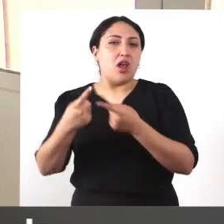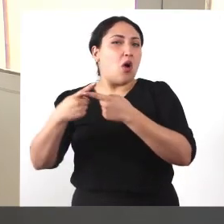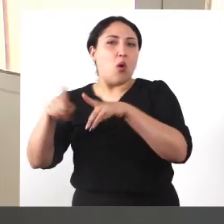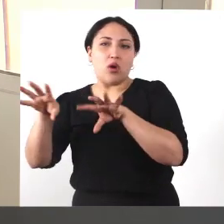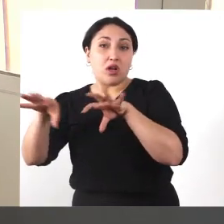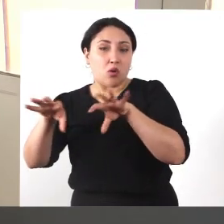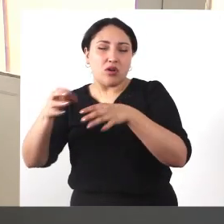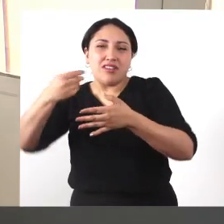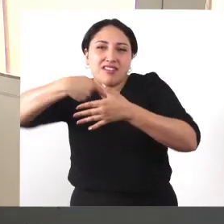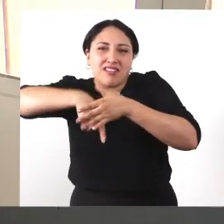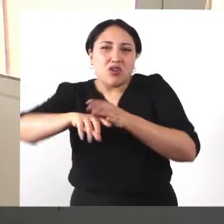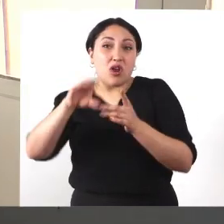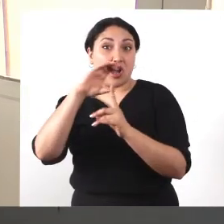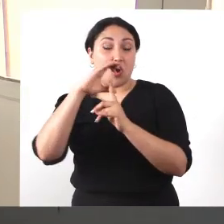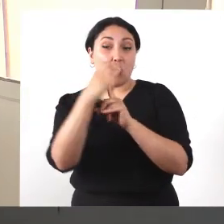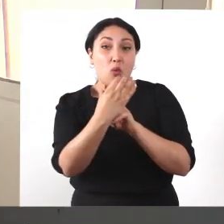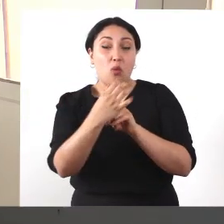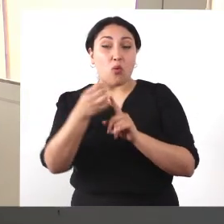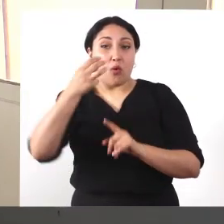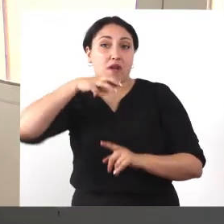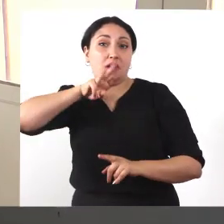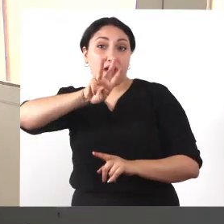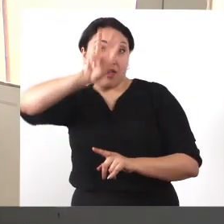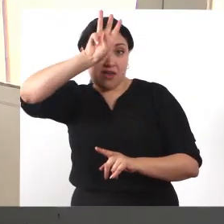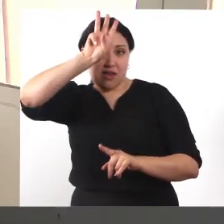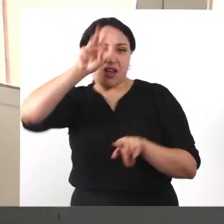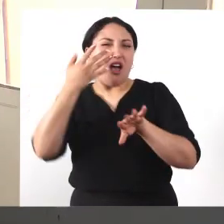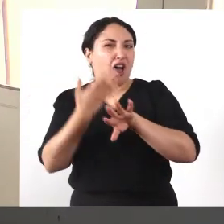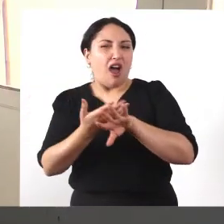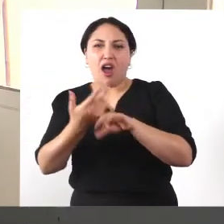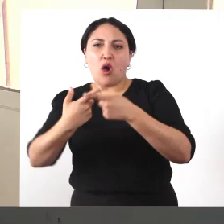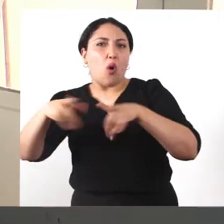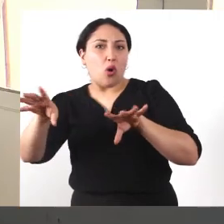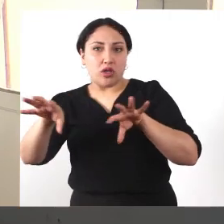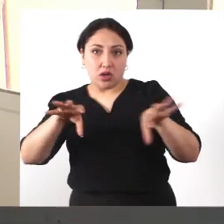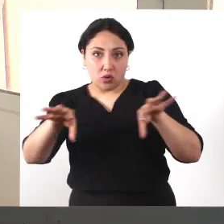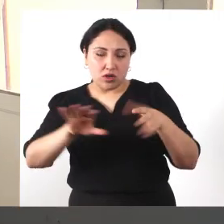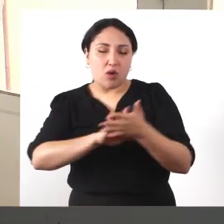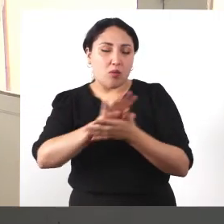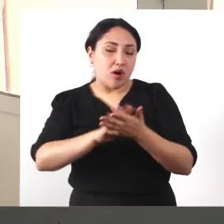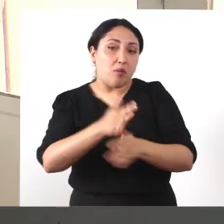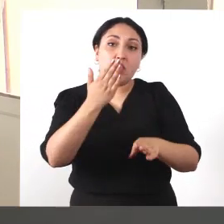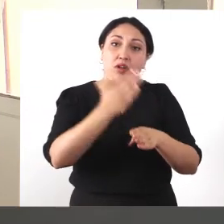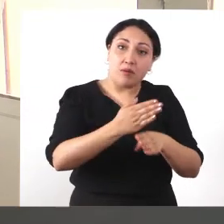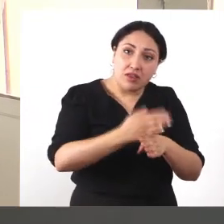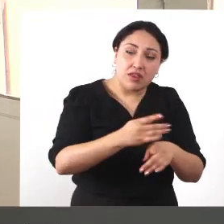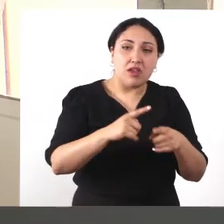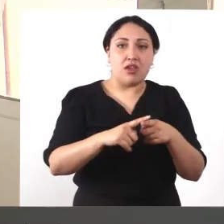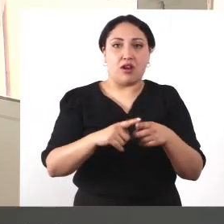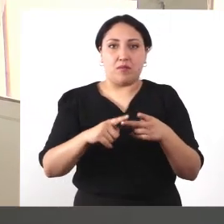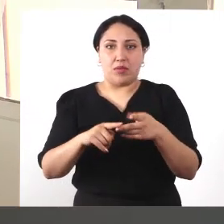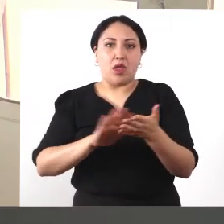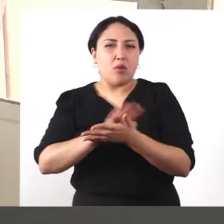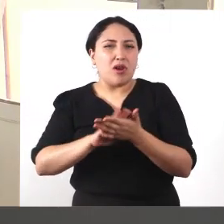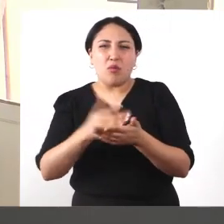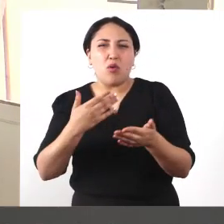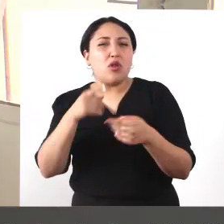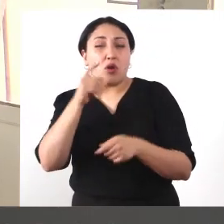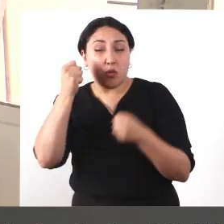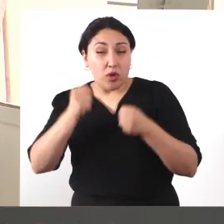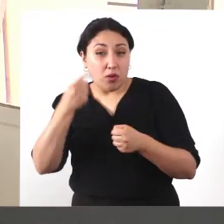que es como lo más conocido, también están estos otros elementos, que los cuales también se pueden reflejar en algunos documentos, como por